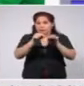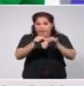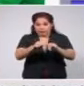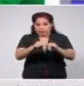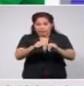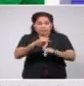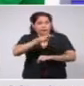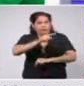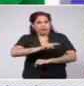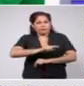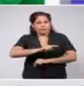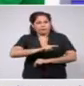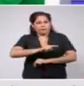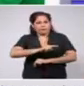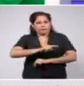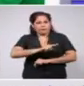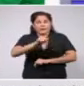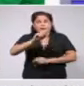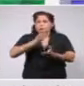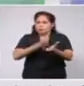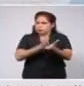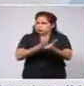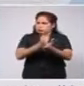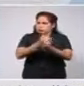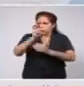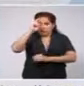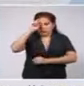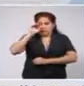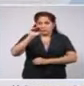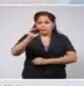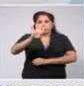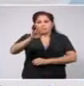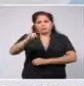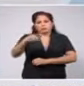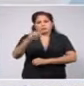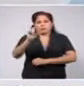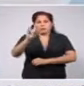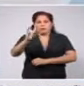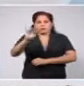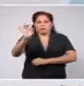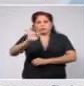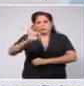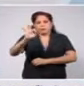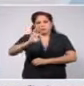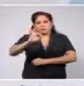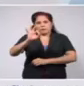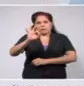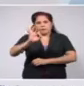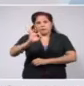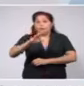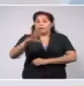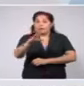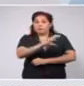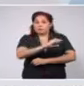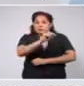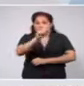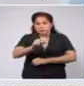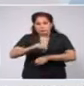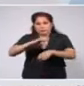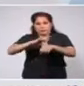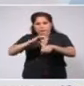de ayer, se mantiene ingresado el 4,9% de todos los pacientes